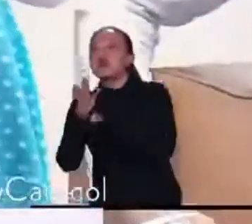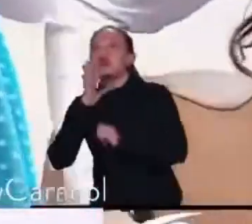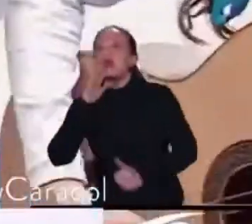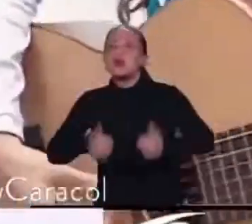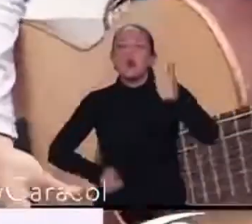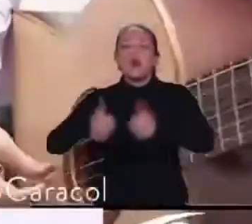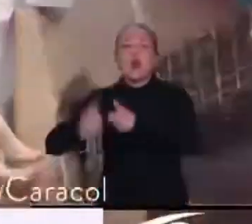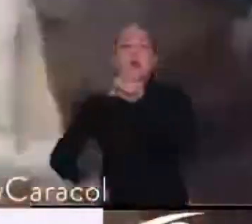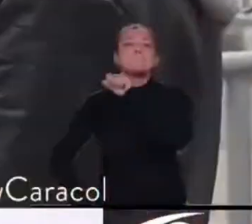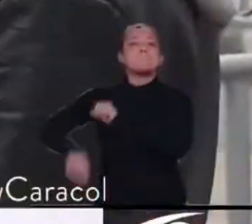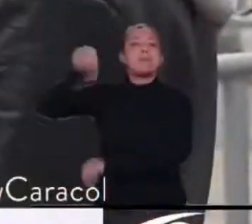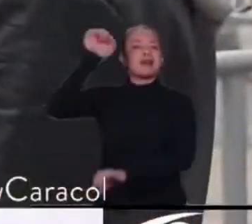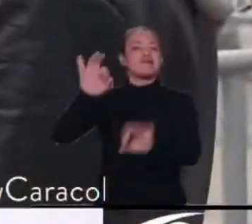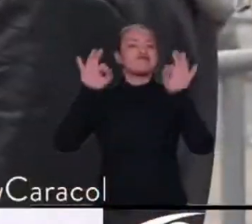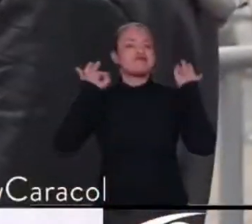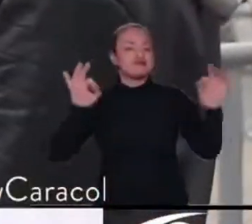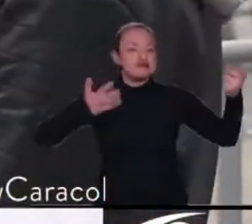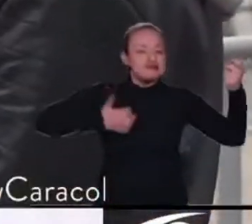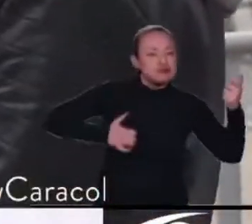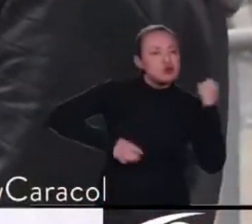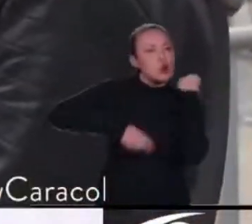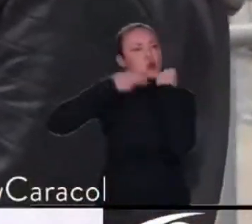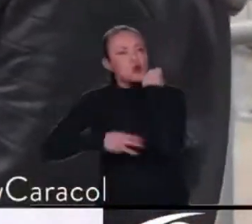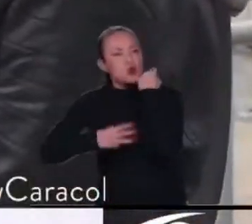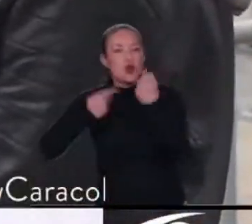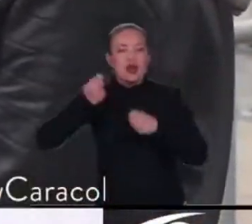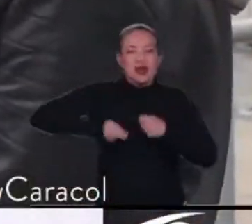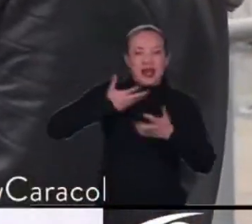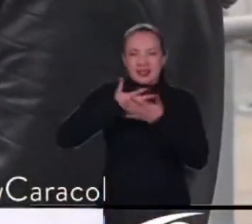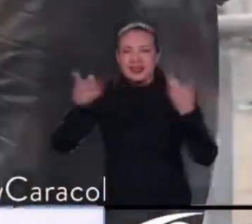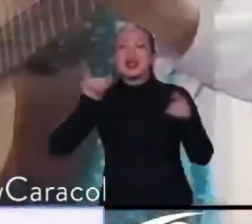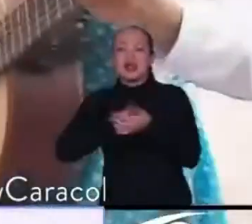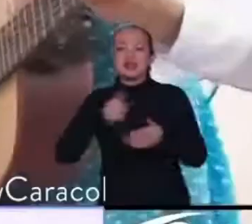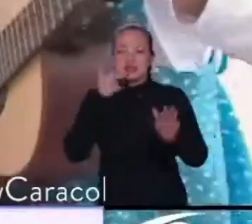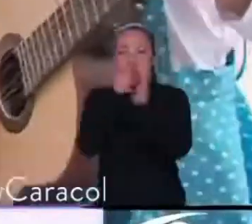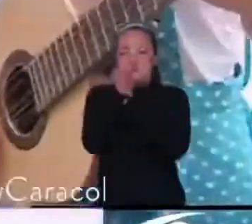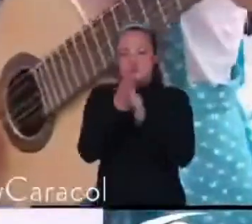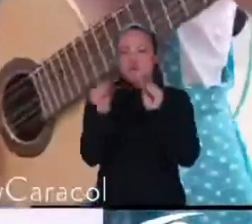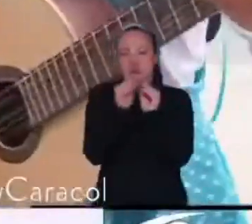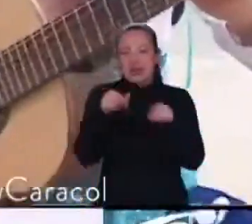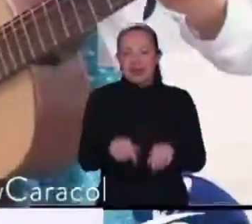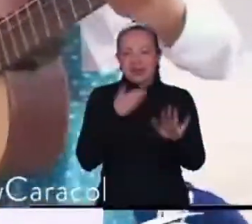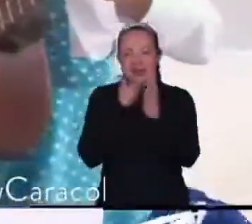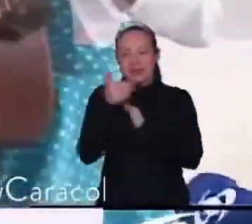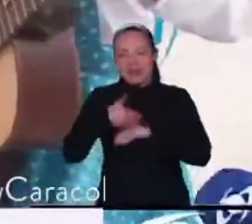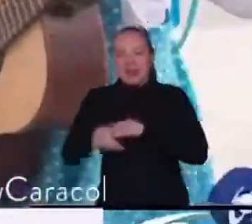de la mejor papa chorreada. Los dejo con esta música y más adelante los detalles en Show Caracol. Thank you.